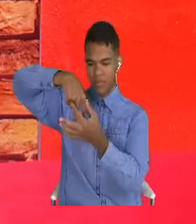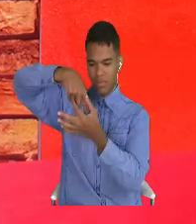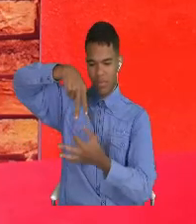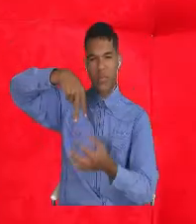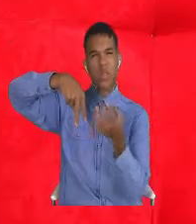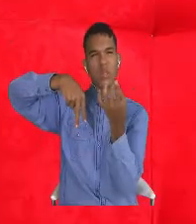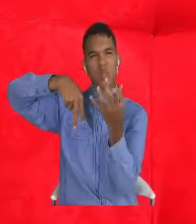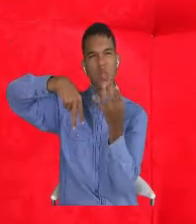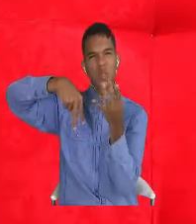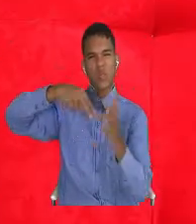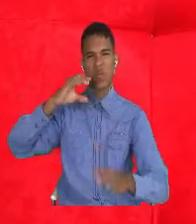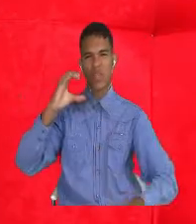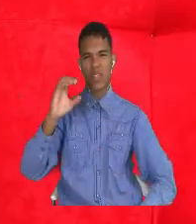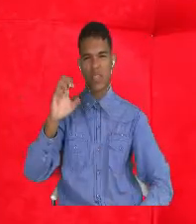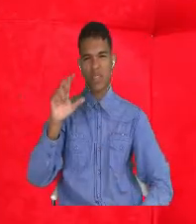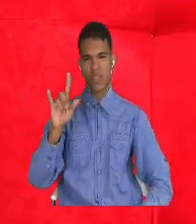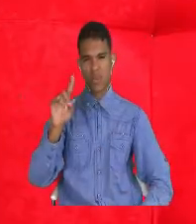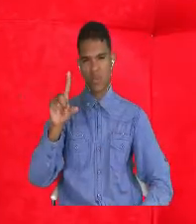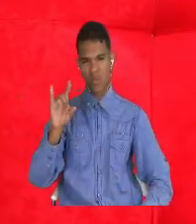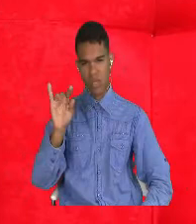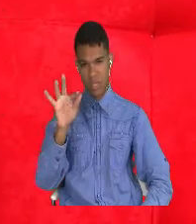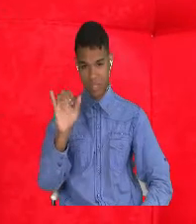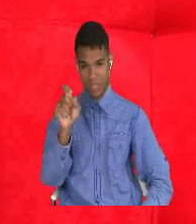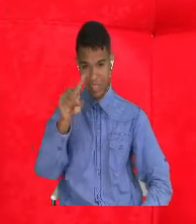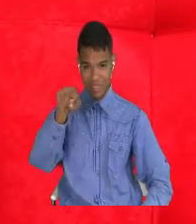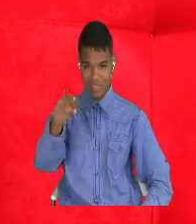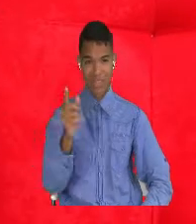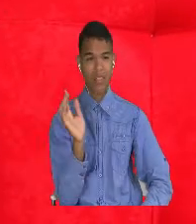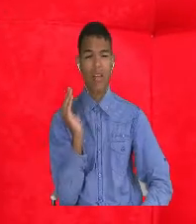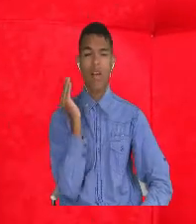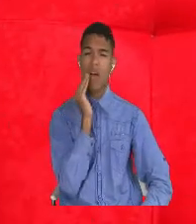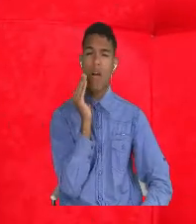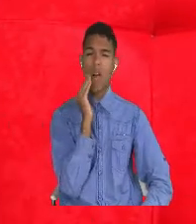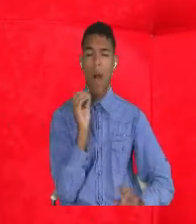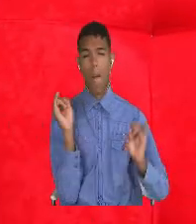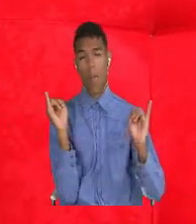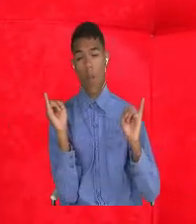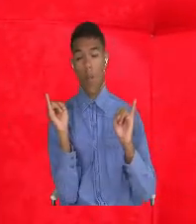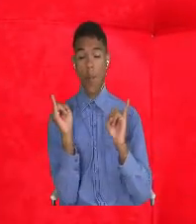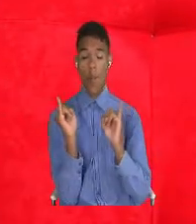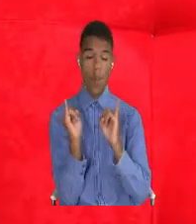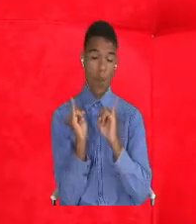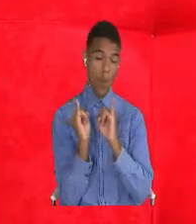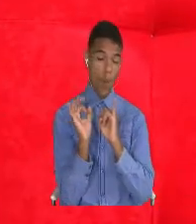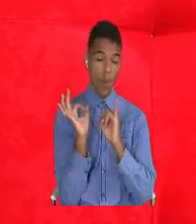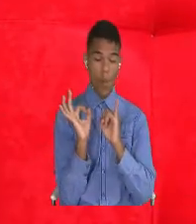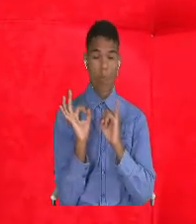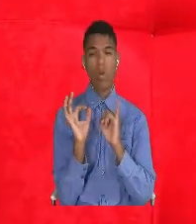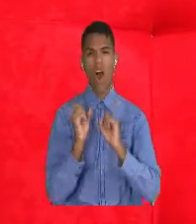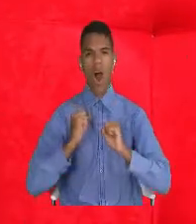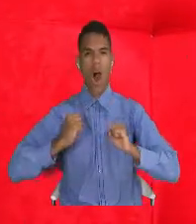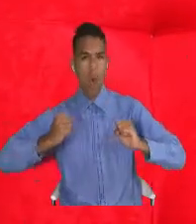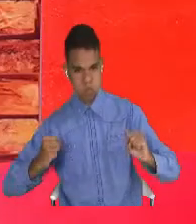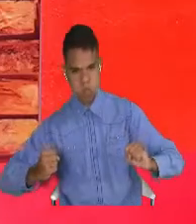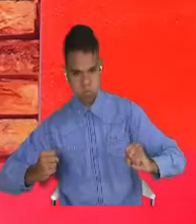mujeres sufrimos, Kiara. La verdad, todas, así seamos delgadas, desde la más delgadita hasta la más gordita, sufrimos de